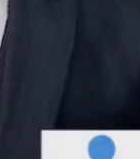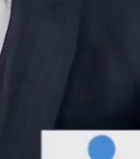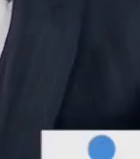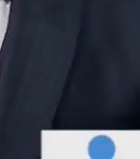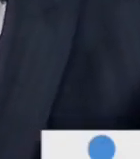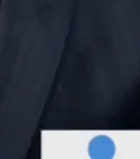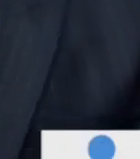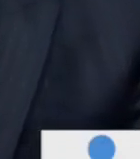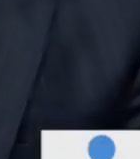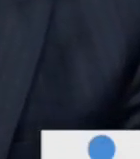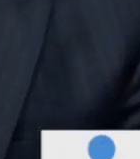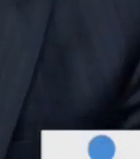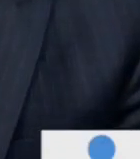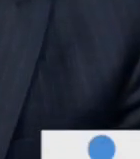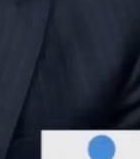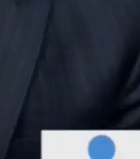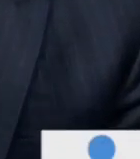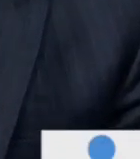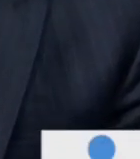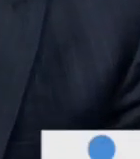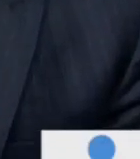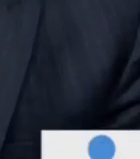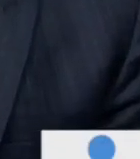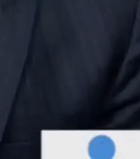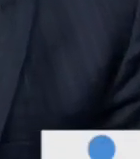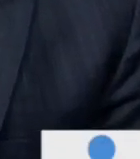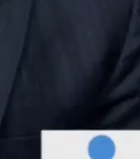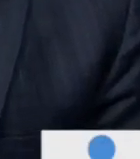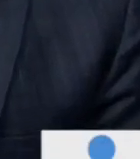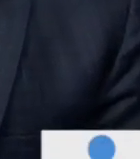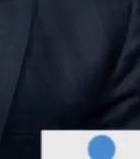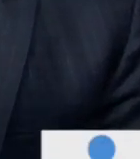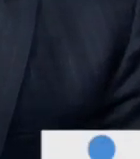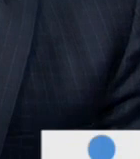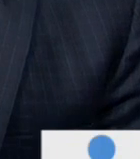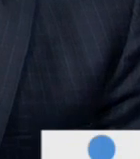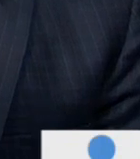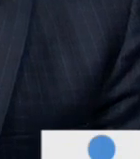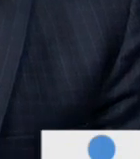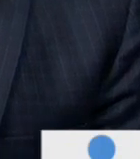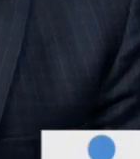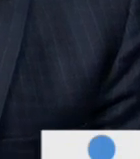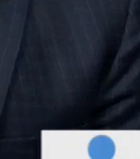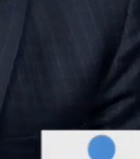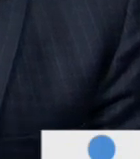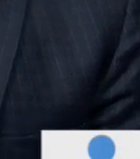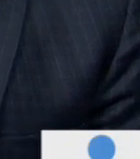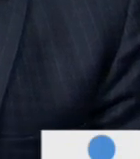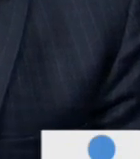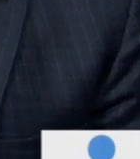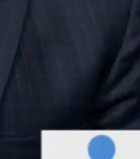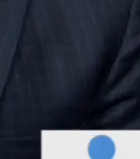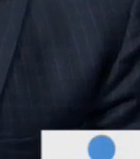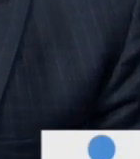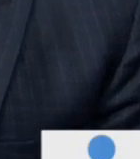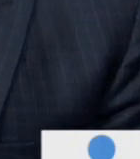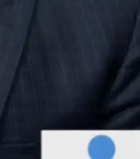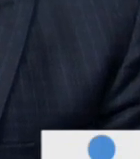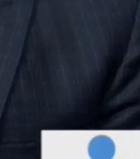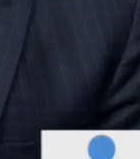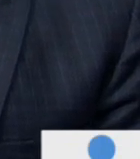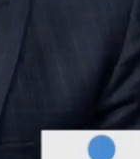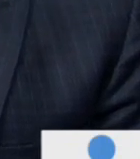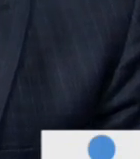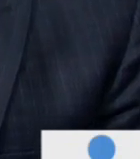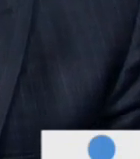Desde hace varios años, Guanajuato se convirtió en un auténtico campo de batalla. Los grupos del crimen organizado se pelean el control y derraman la sangre. Este es el mundo